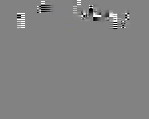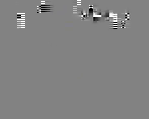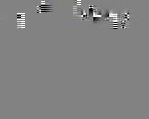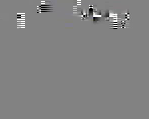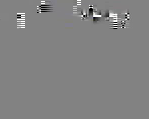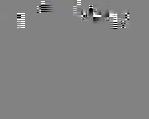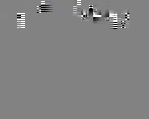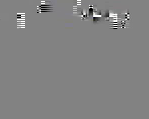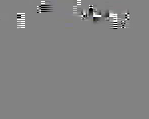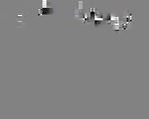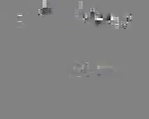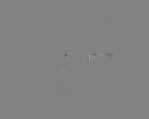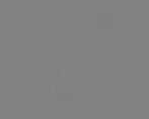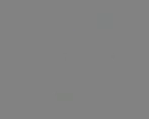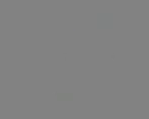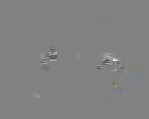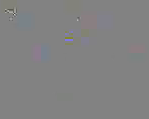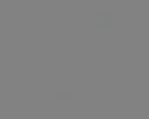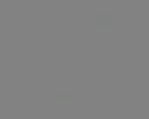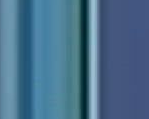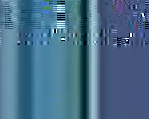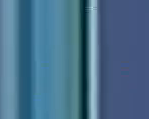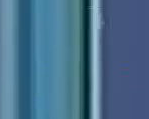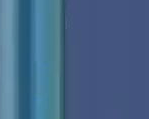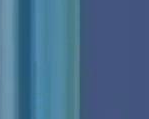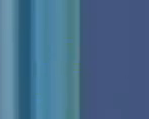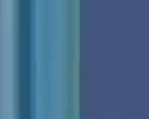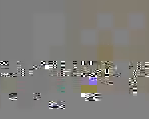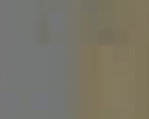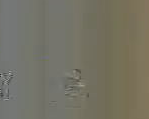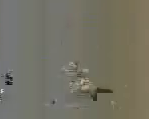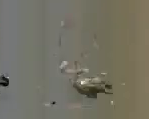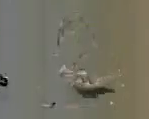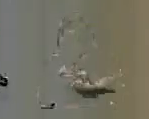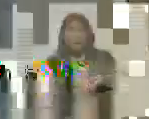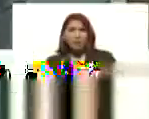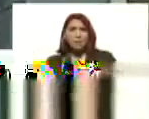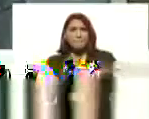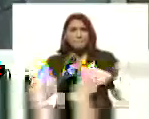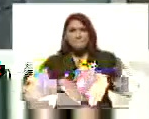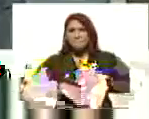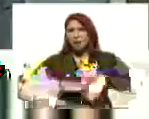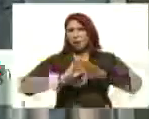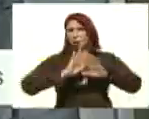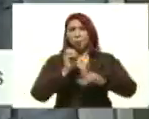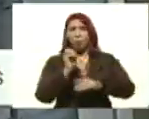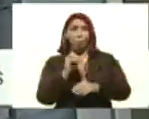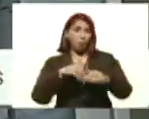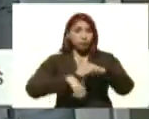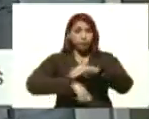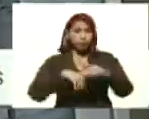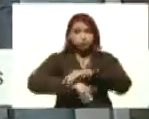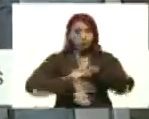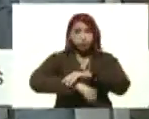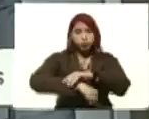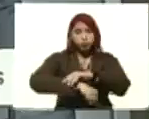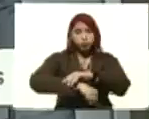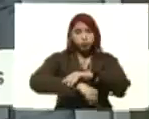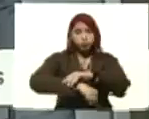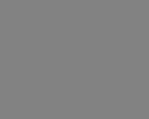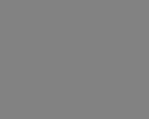lo escuchan los muchachos? Y tienen ahí sus balones. Y aprenden a